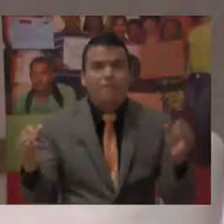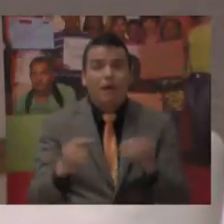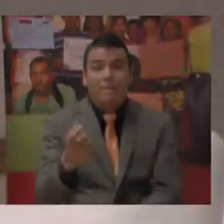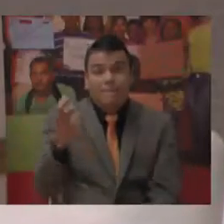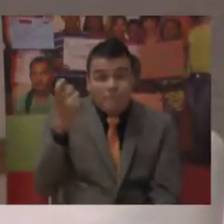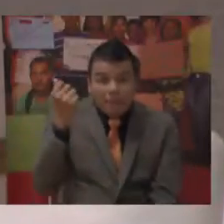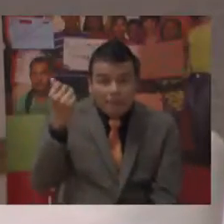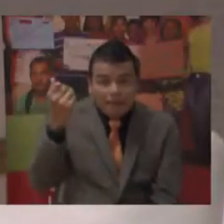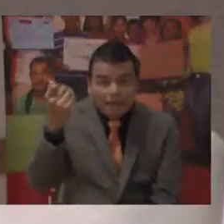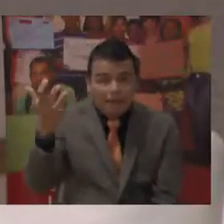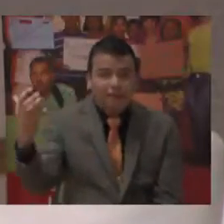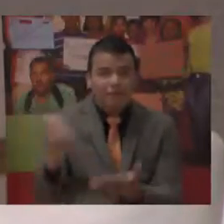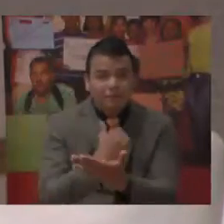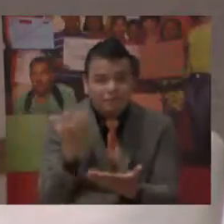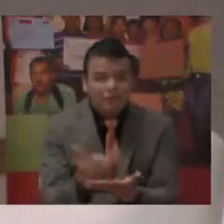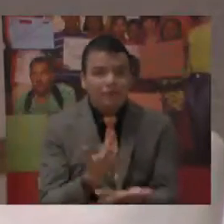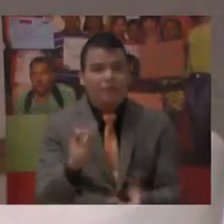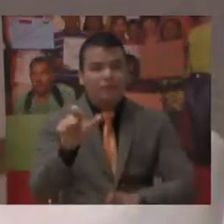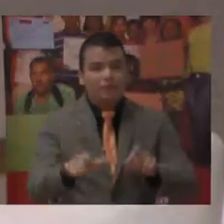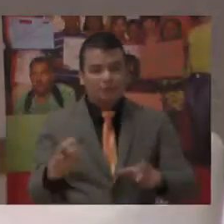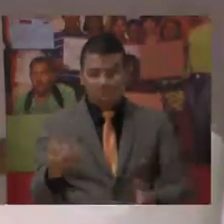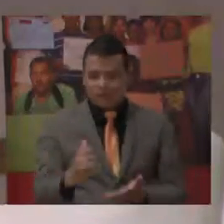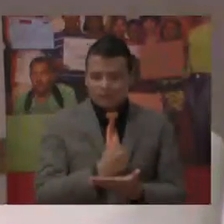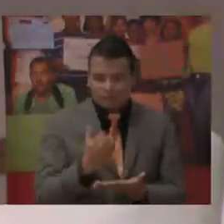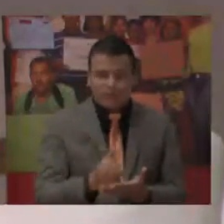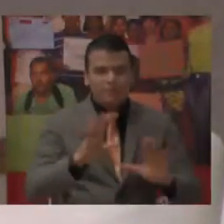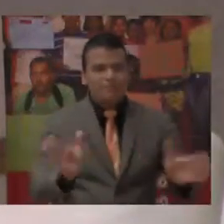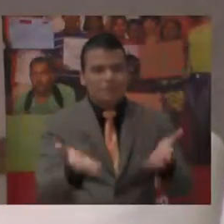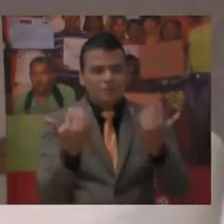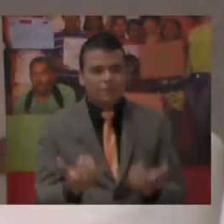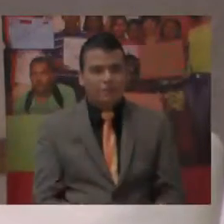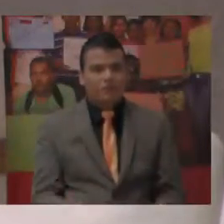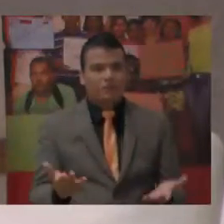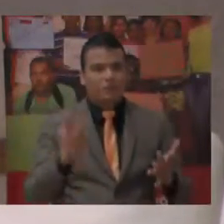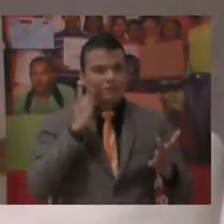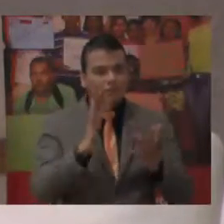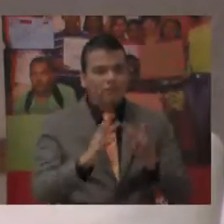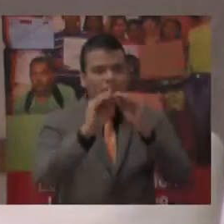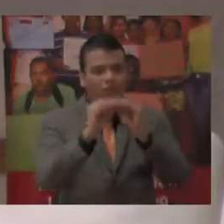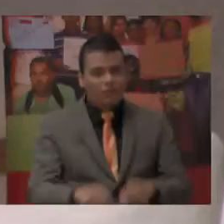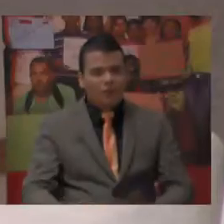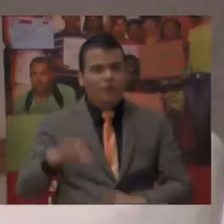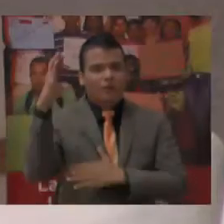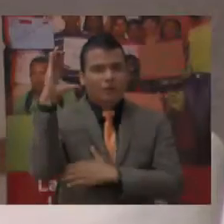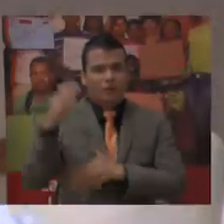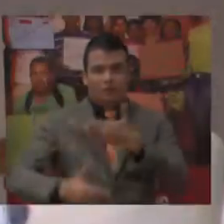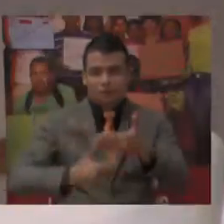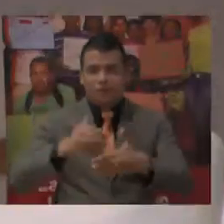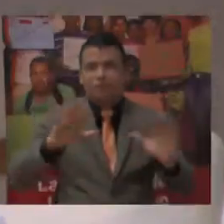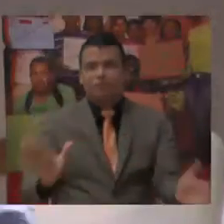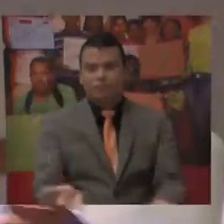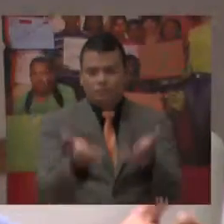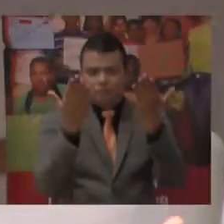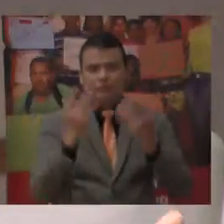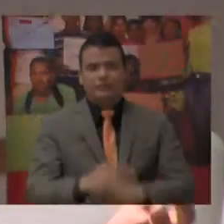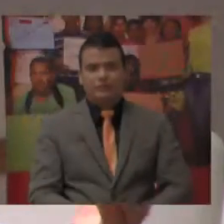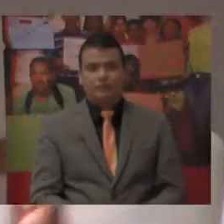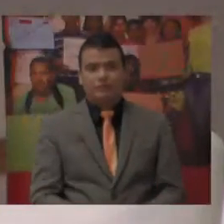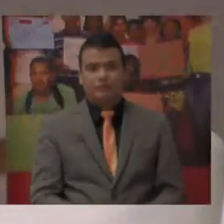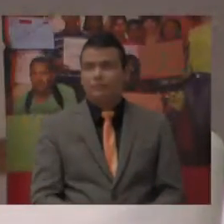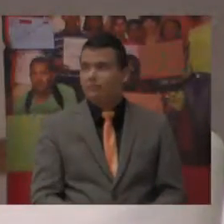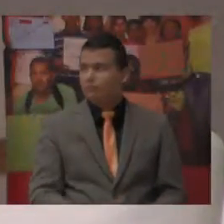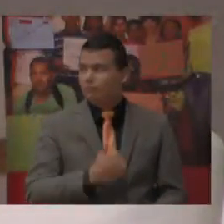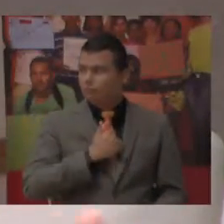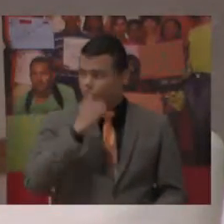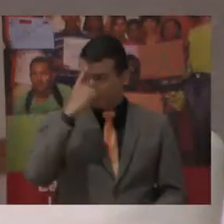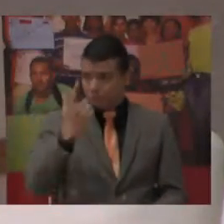ingresos. La gente tiene que mejorar sus ingresos. Y es la única forma que este país se desarrolla. Entonces, yo